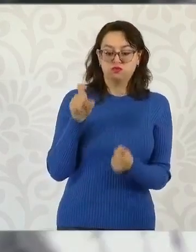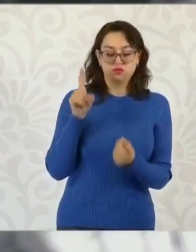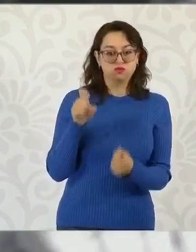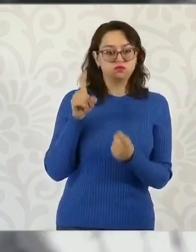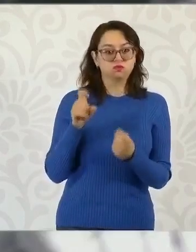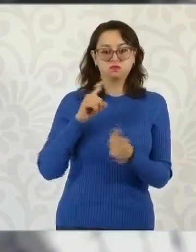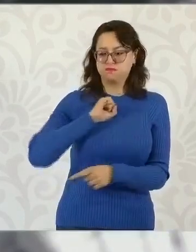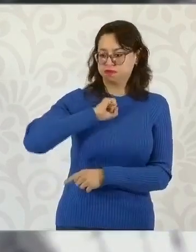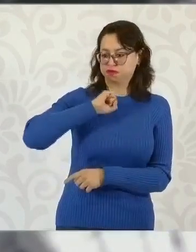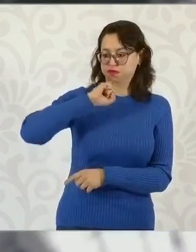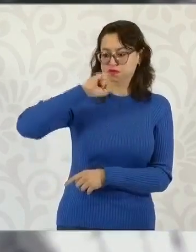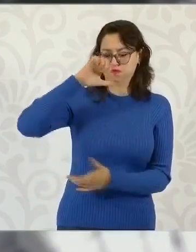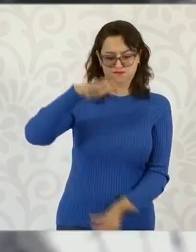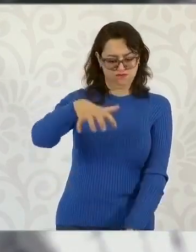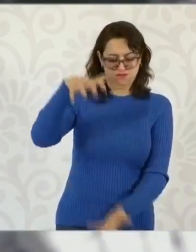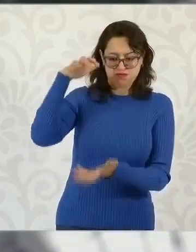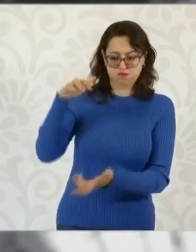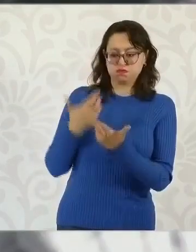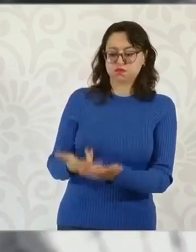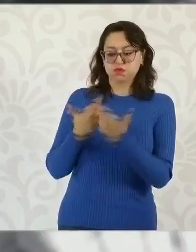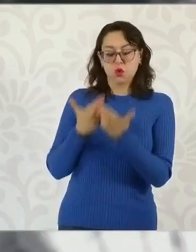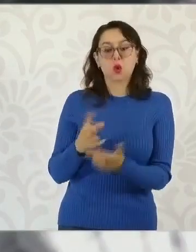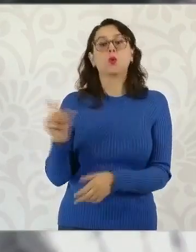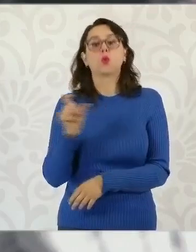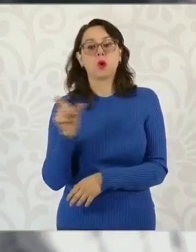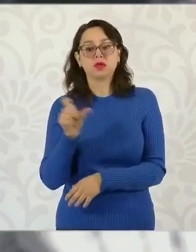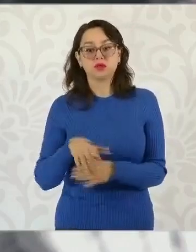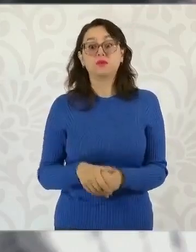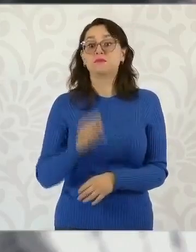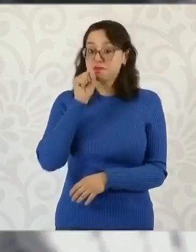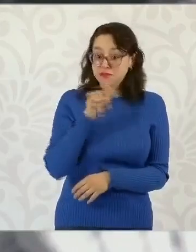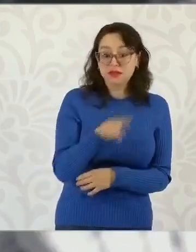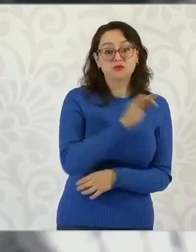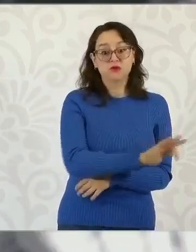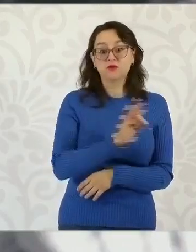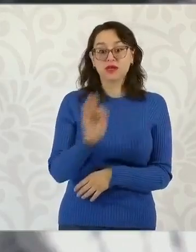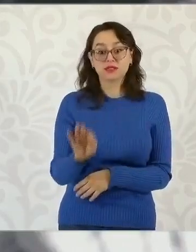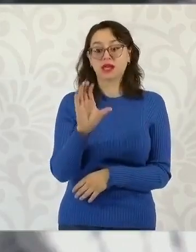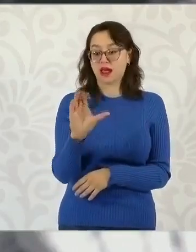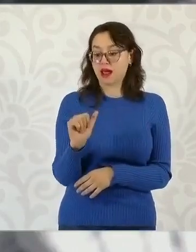en aquella época, y que no hay una sola obra pública